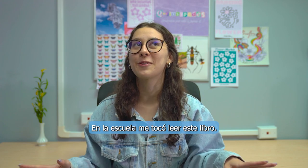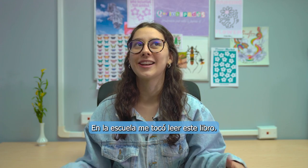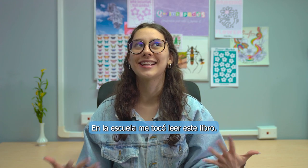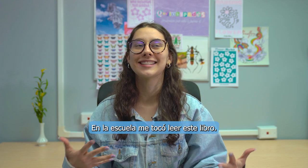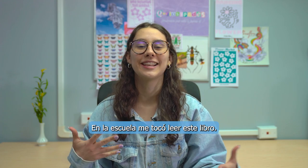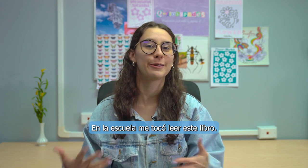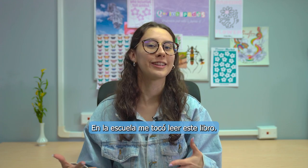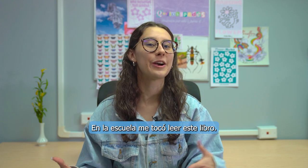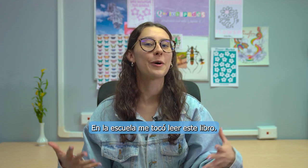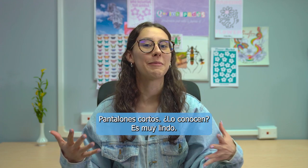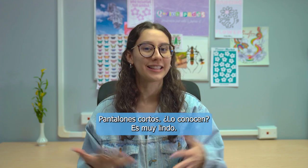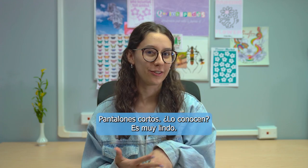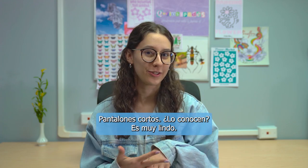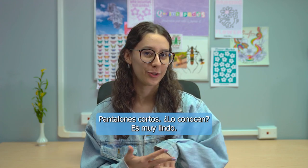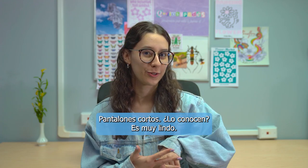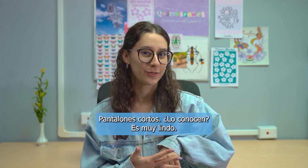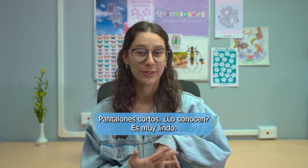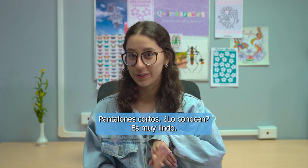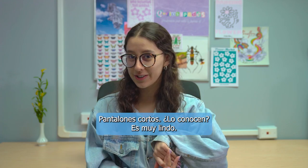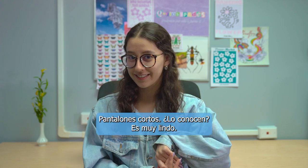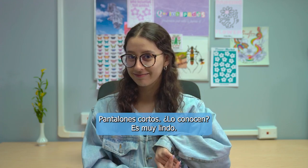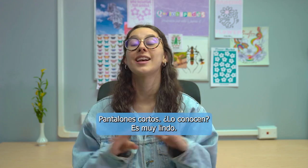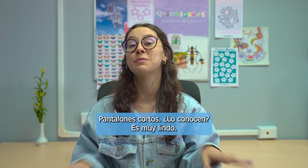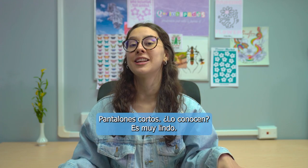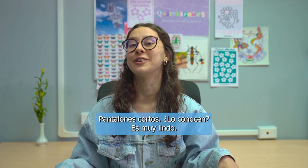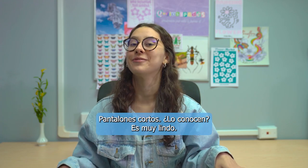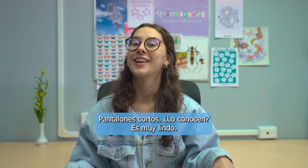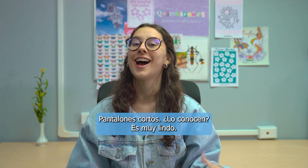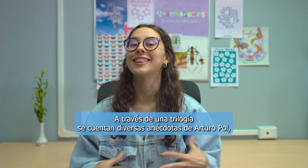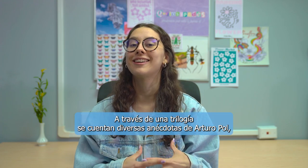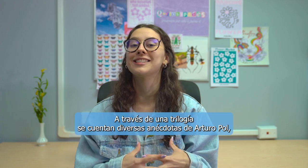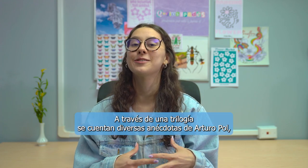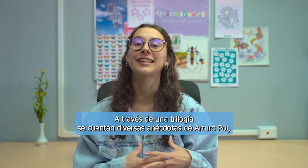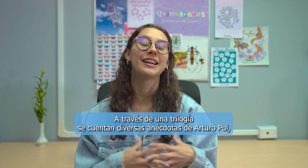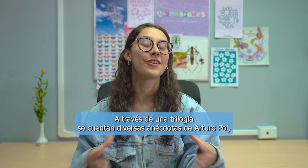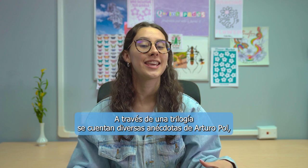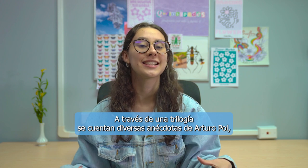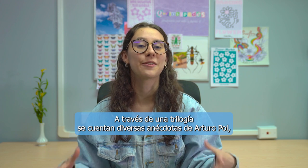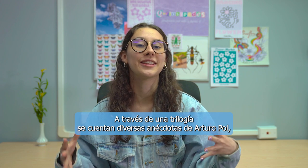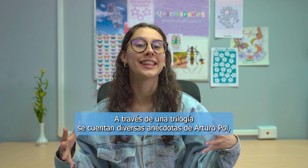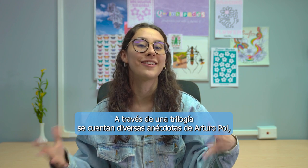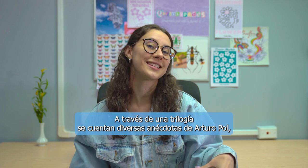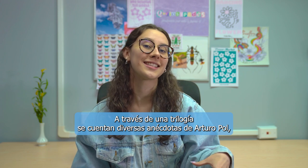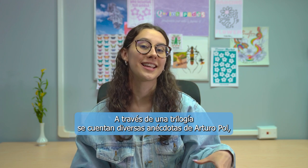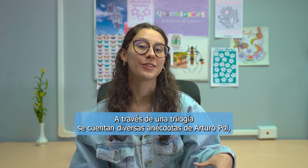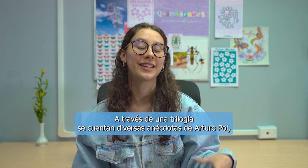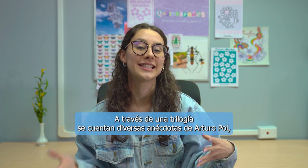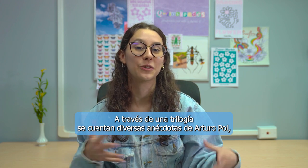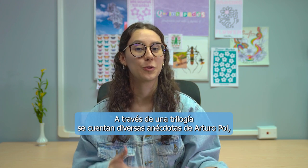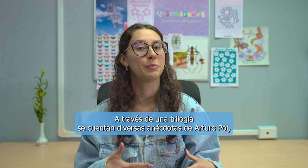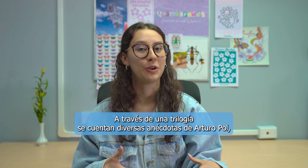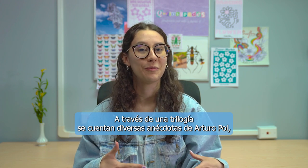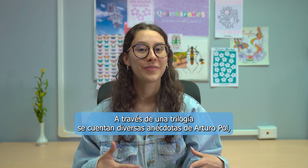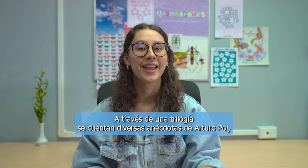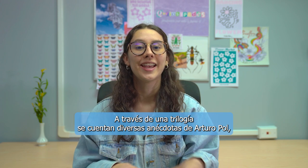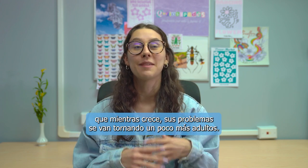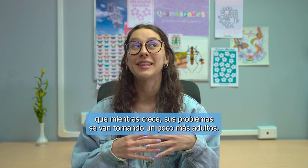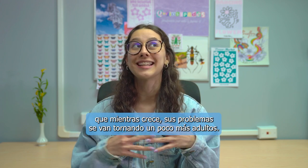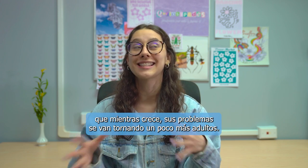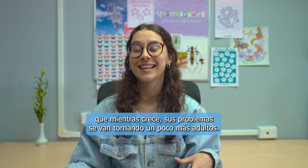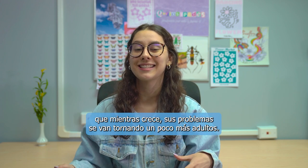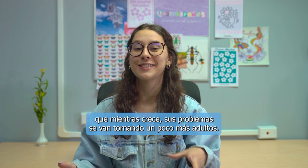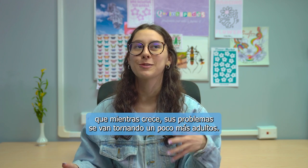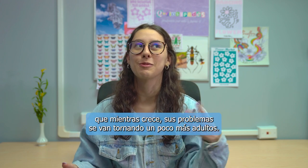En la escuela me tocó leer este libro tico, Pantalones Cortos. ¿Lo conocen? Es muy lindo. A través de una trilogía se cuentan diversas anécdotas de Arturo Pol,